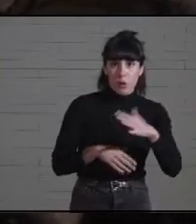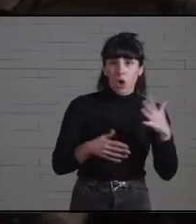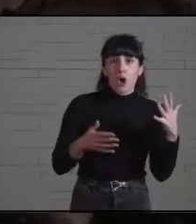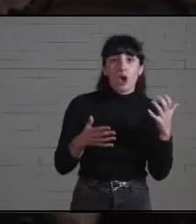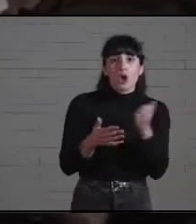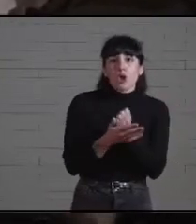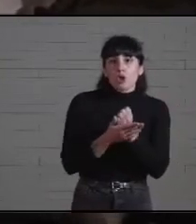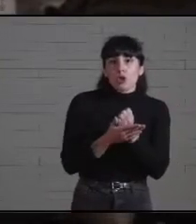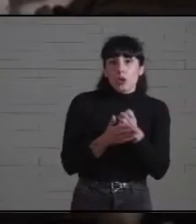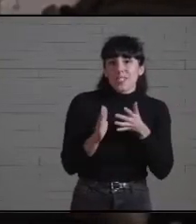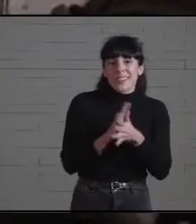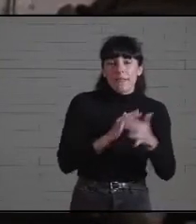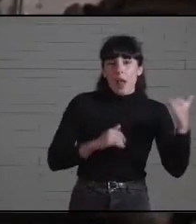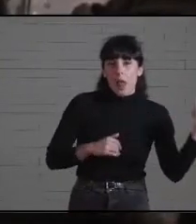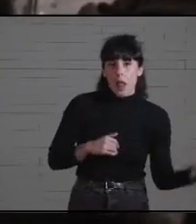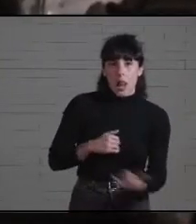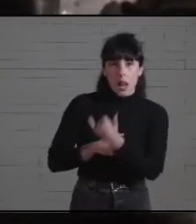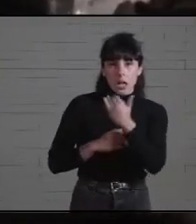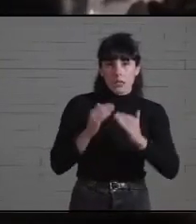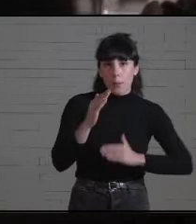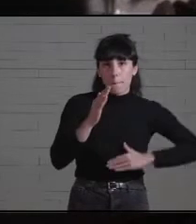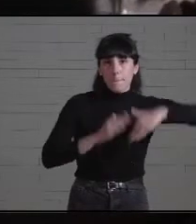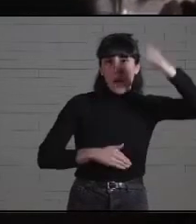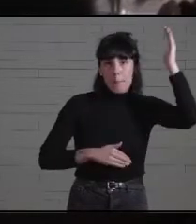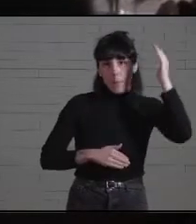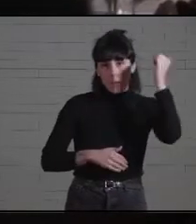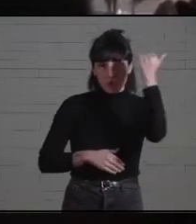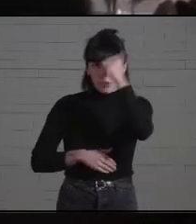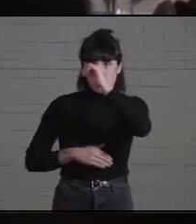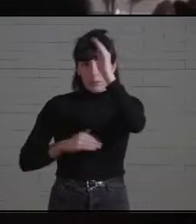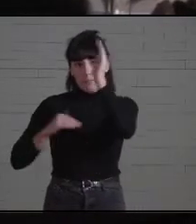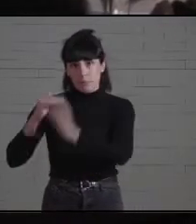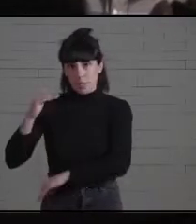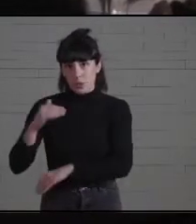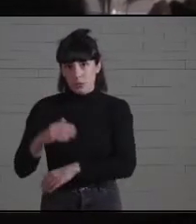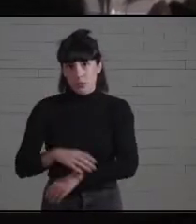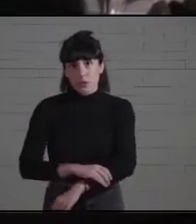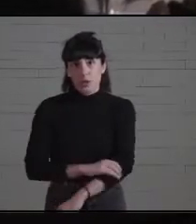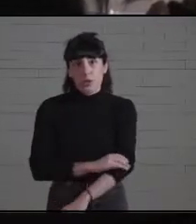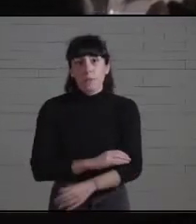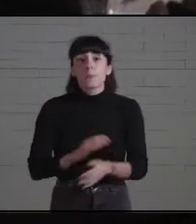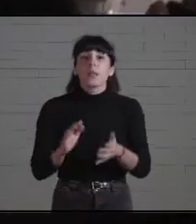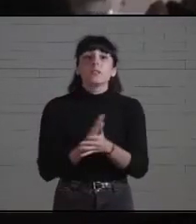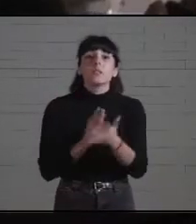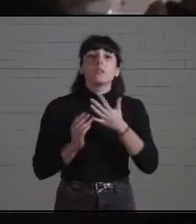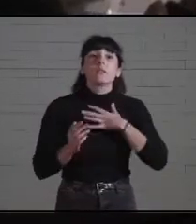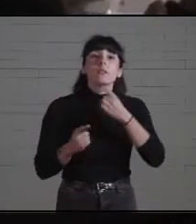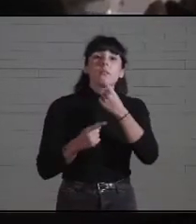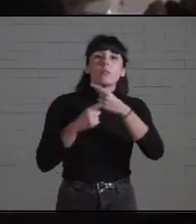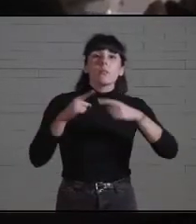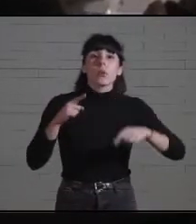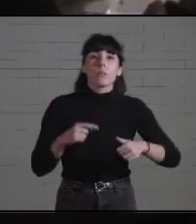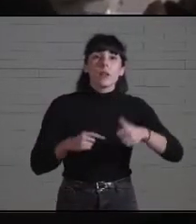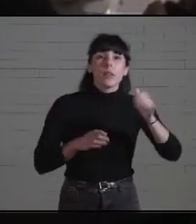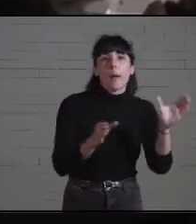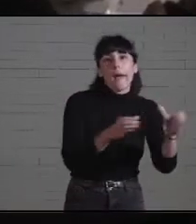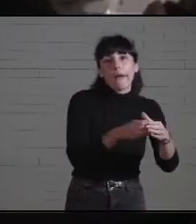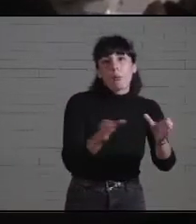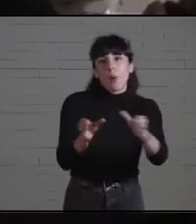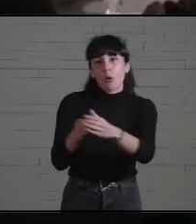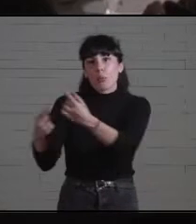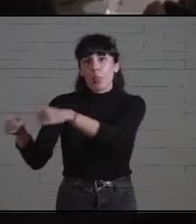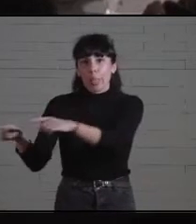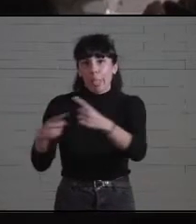niveles de agotamiento mucho mayores que los hombres. Después hay algunas diferencias también por grupos, pero